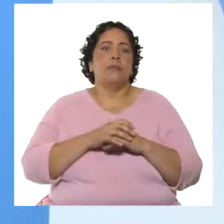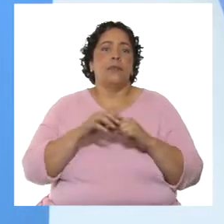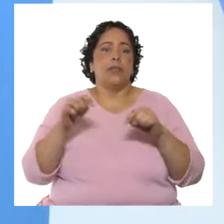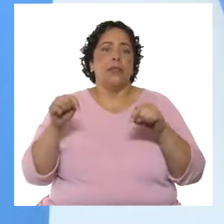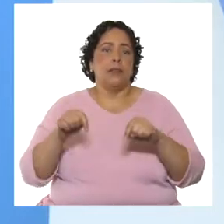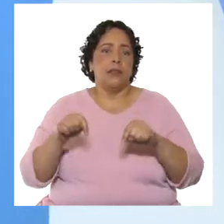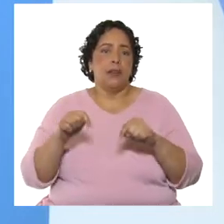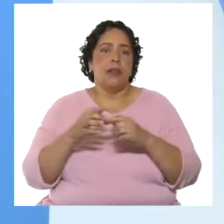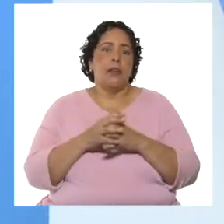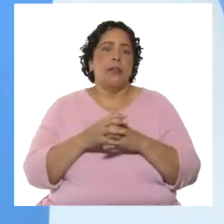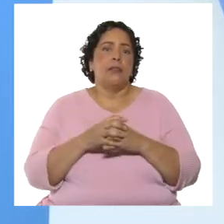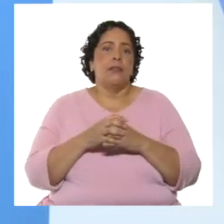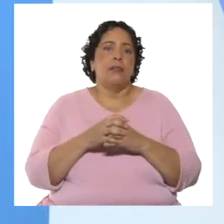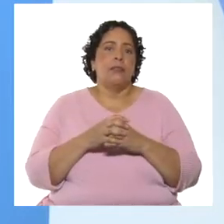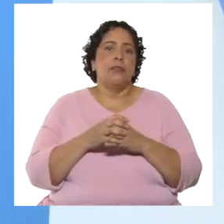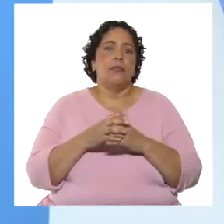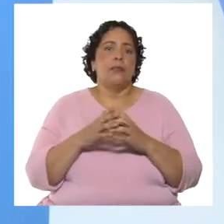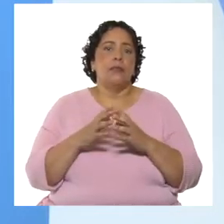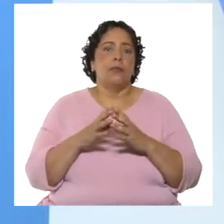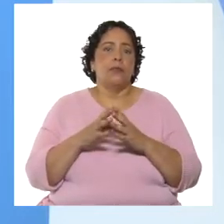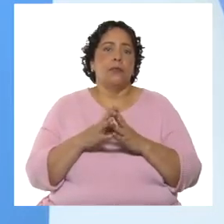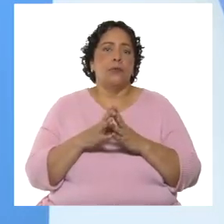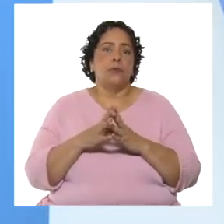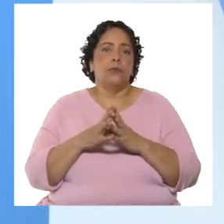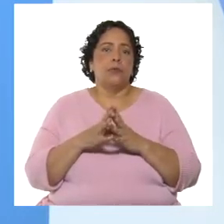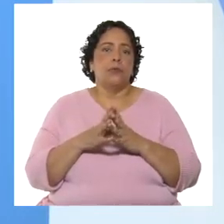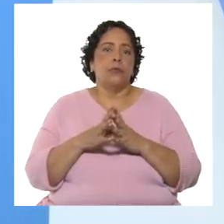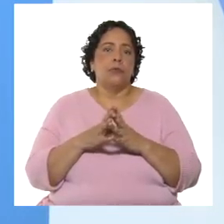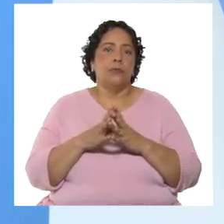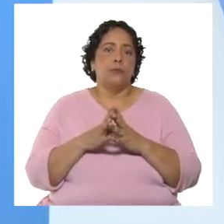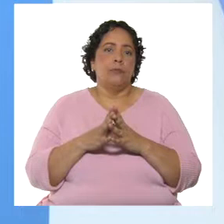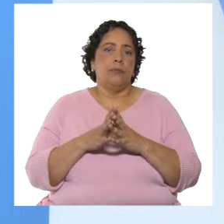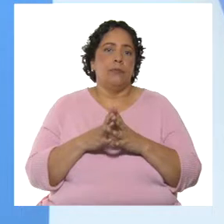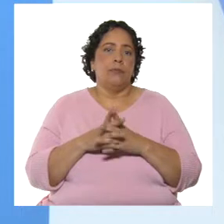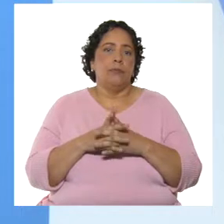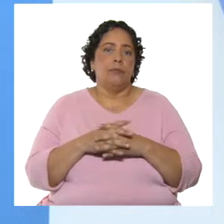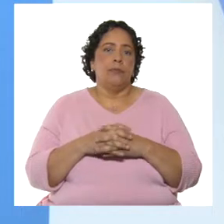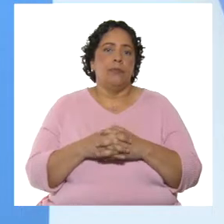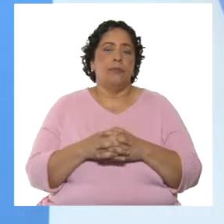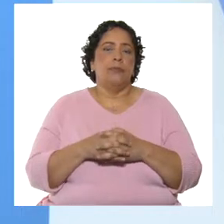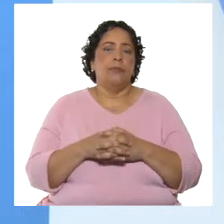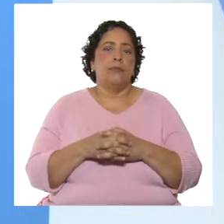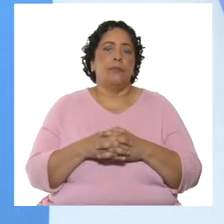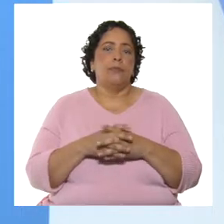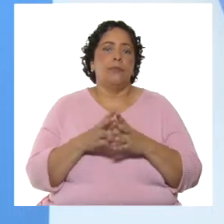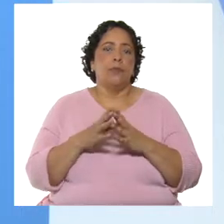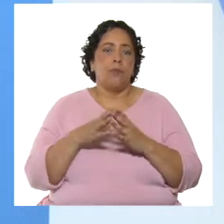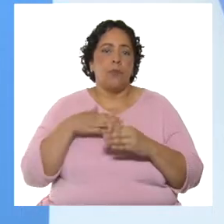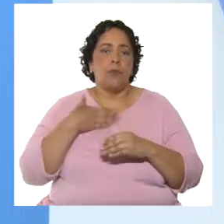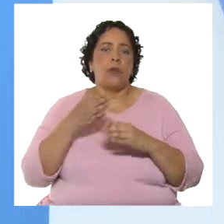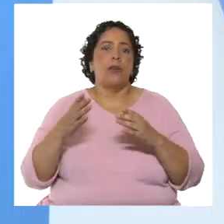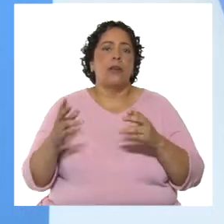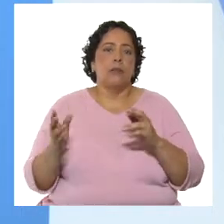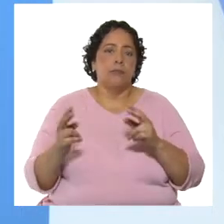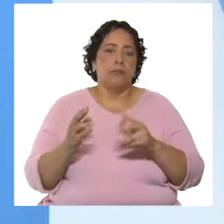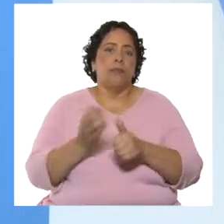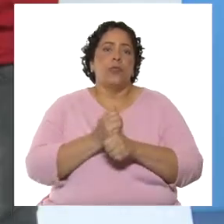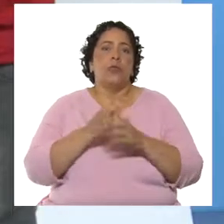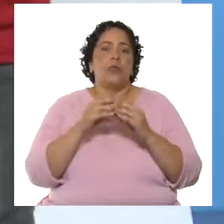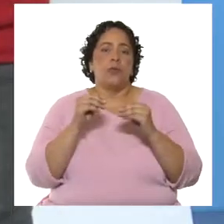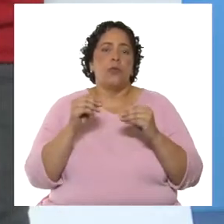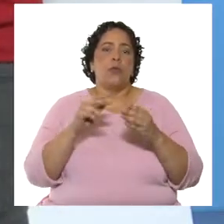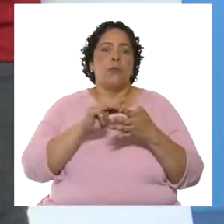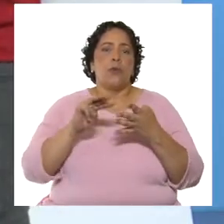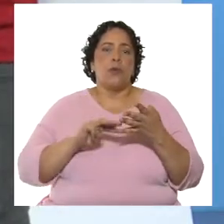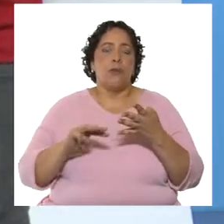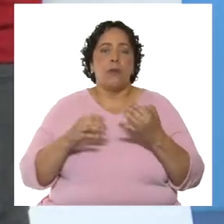Familia Una Escuela. Y en nuestra página de YouTube como Cada Familia Una Escuela Oficial. Ahí pueden encontrar todos nuestros programas.